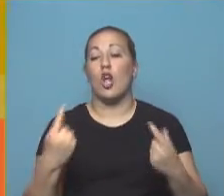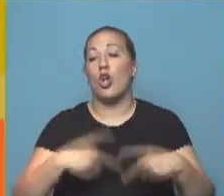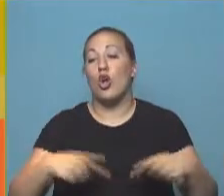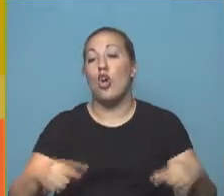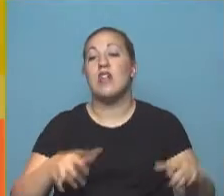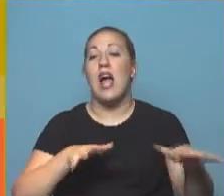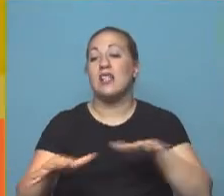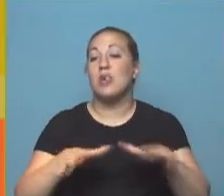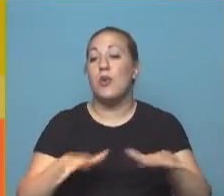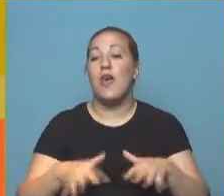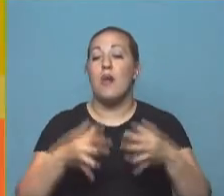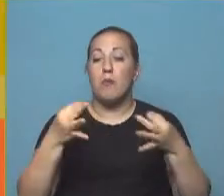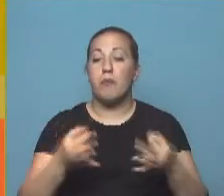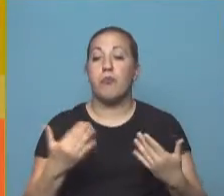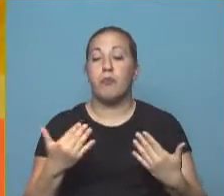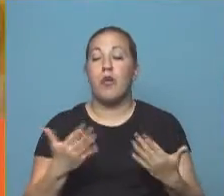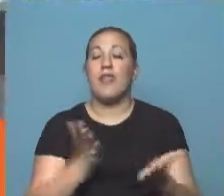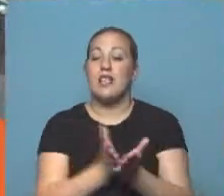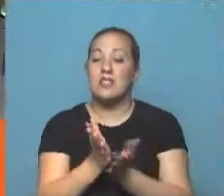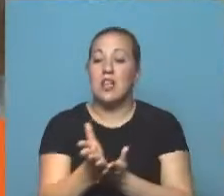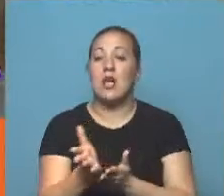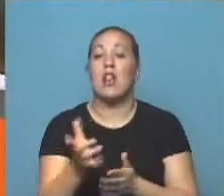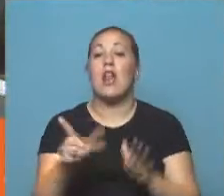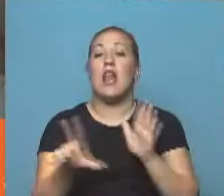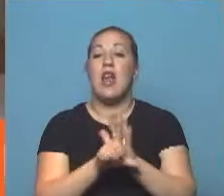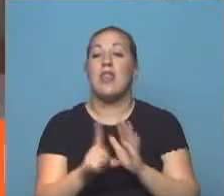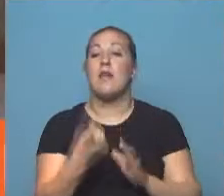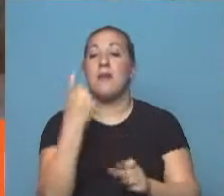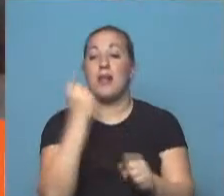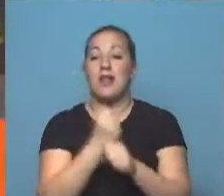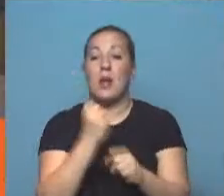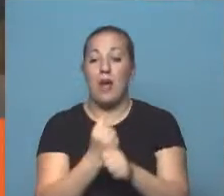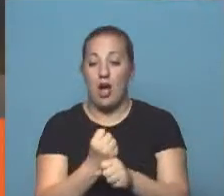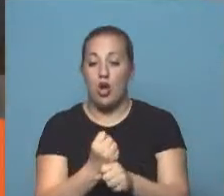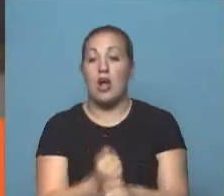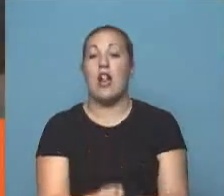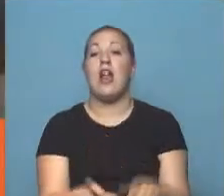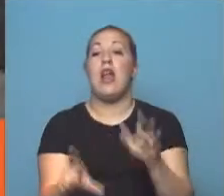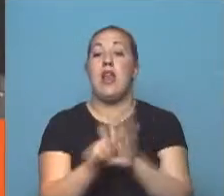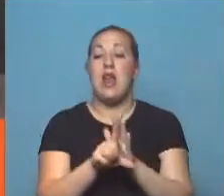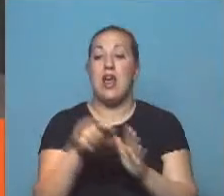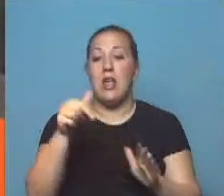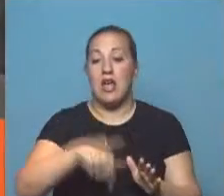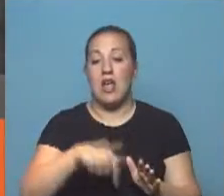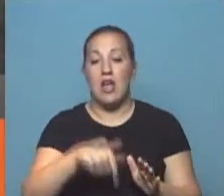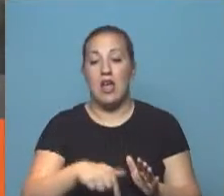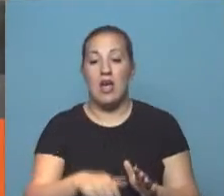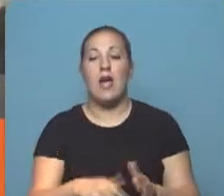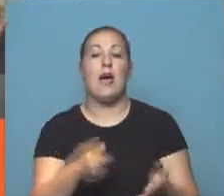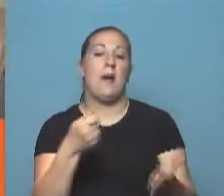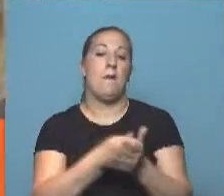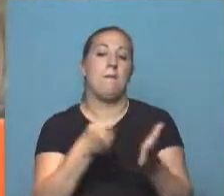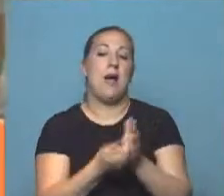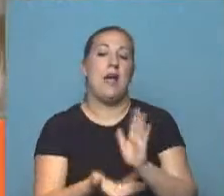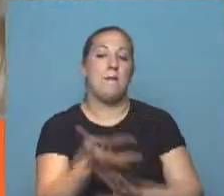actividades que concretamente les permitan salir de la pobreza. La ley de primer empleo está en esa línea. Las leyes que hay ahora Que de paguen promoción, más que 4.500 pesos.